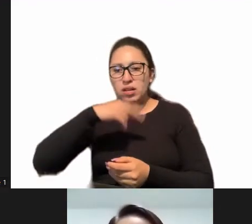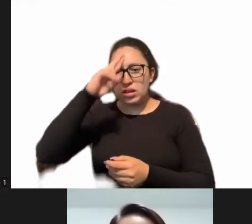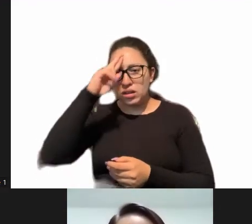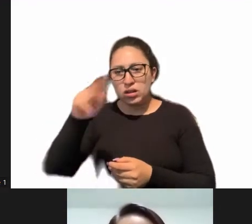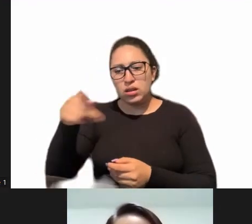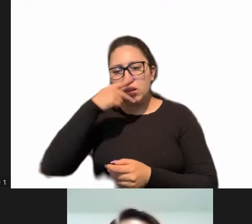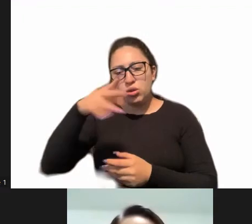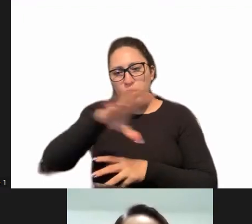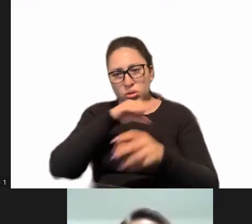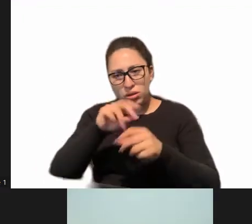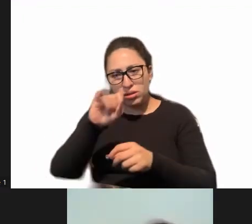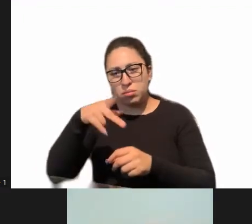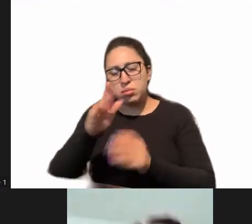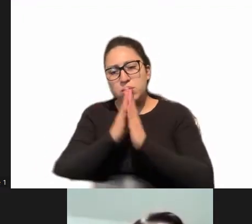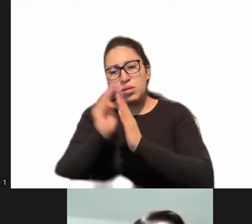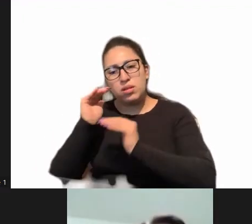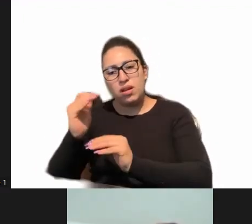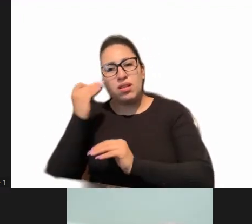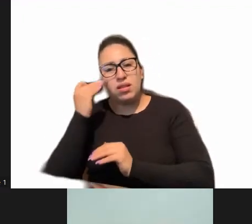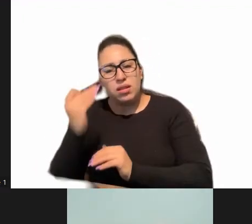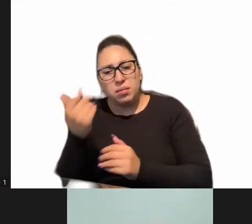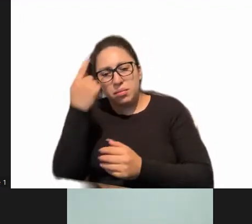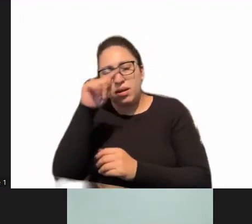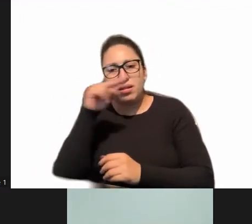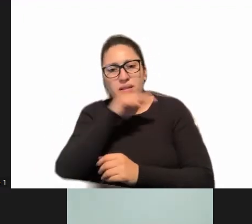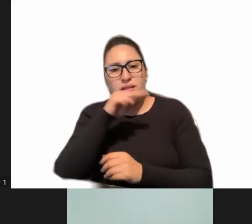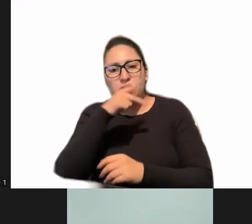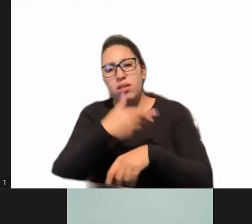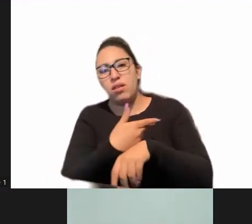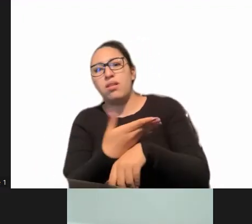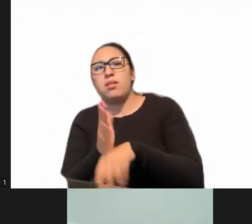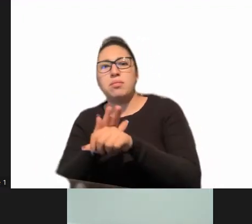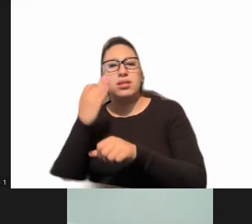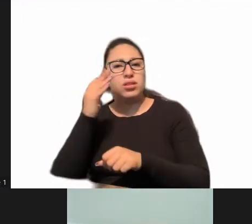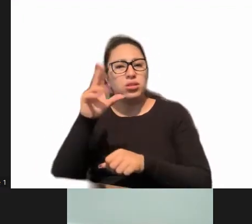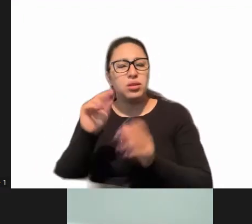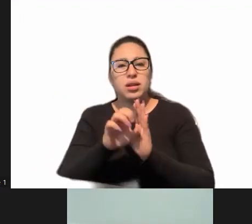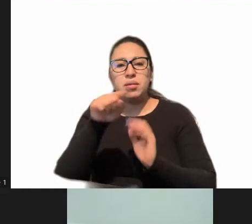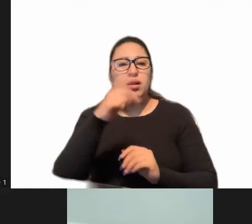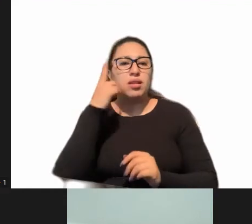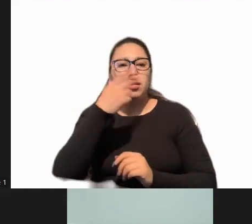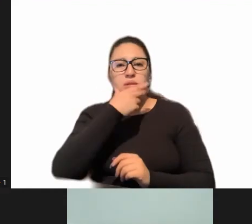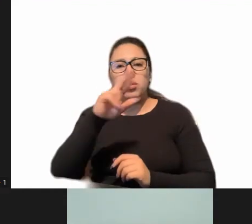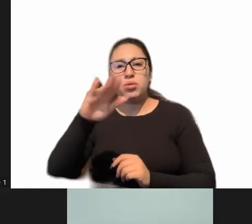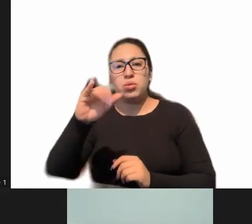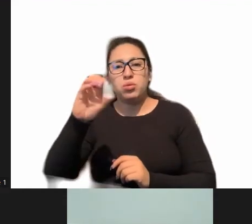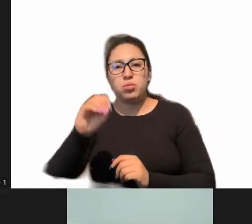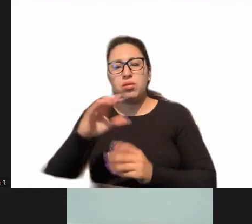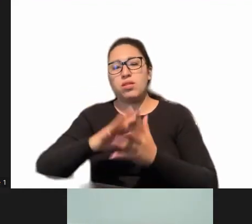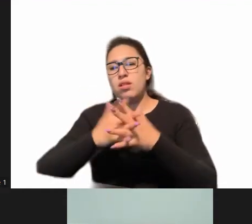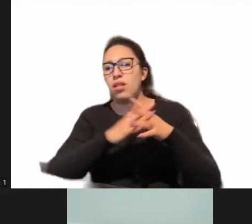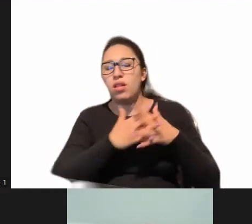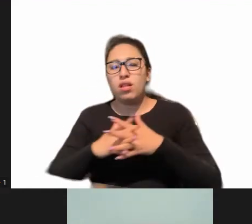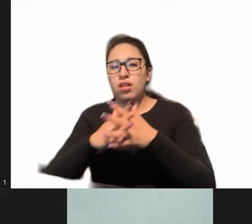pues que por lo menos tengamos un límite de tiempo de participación para que, como dice el diputado Rubio, no se conviertan en eternas las